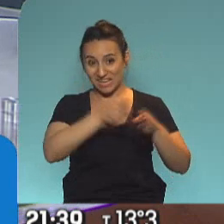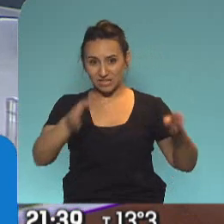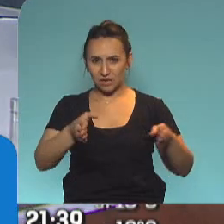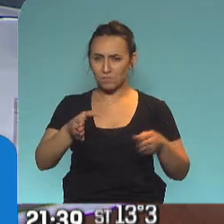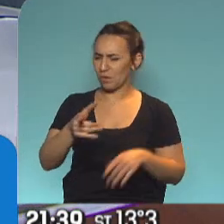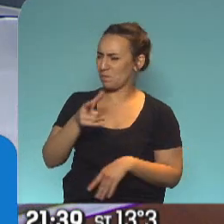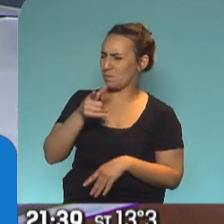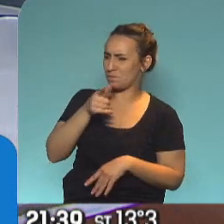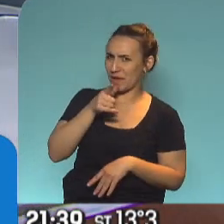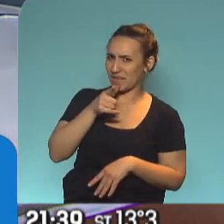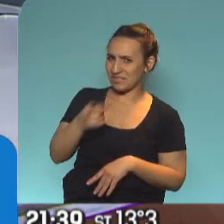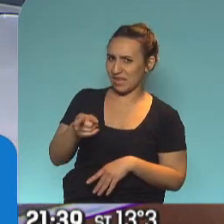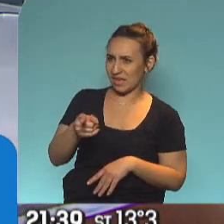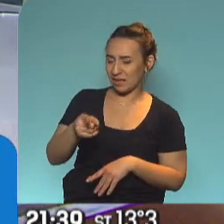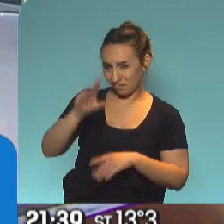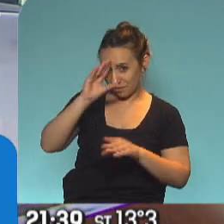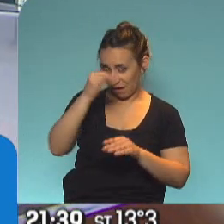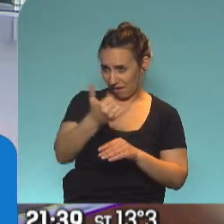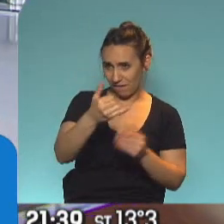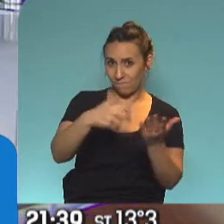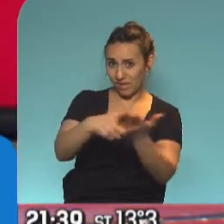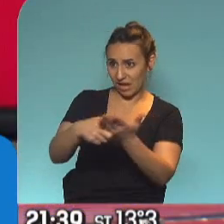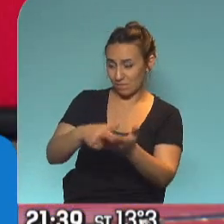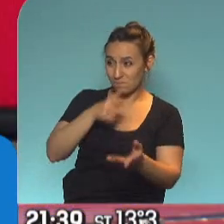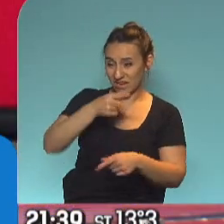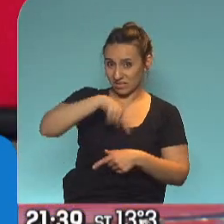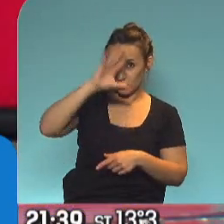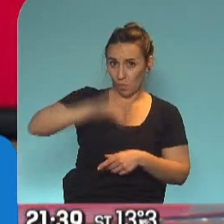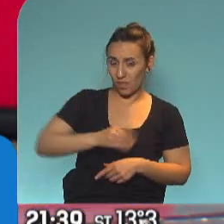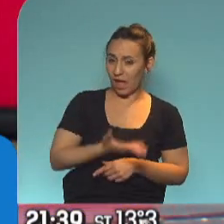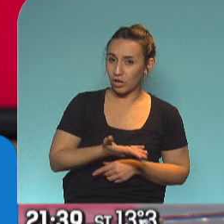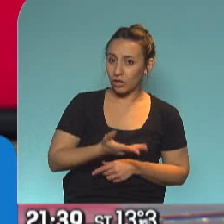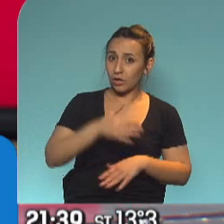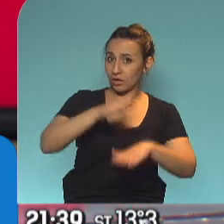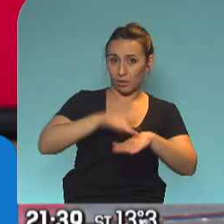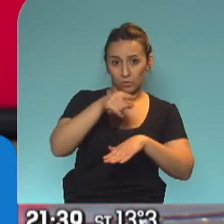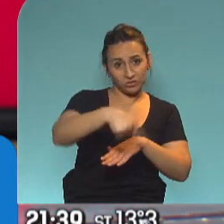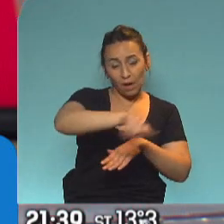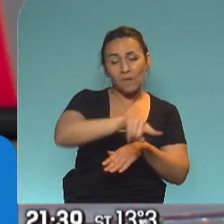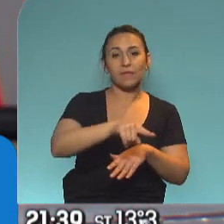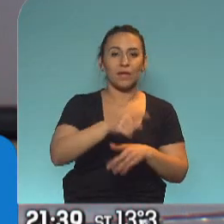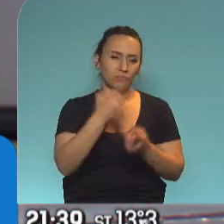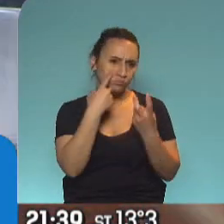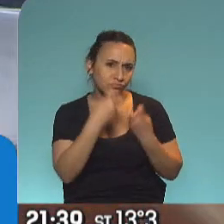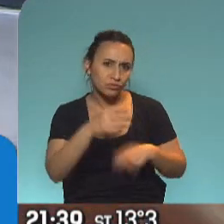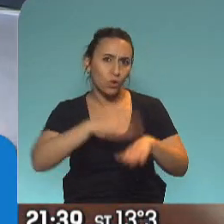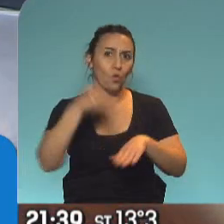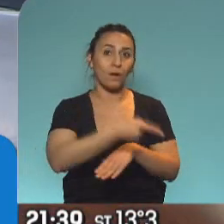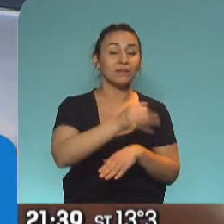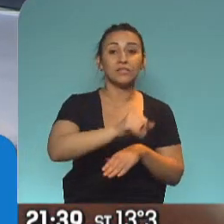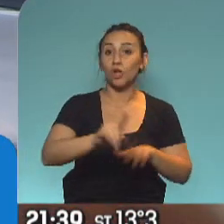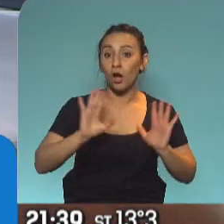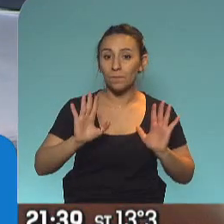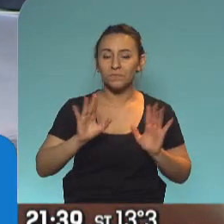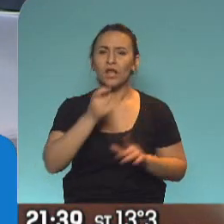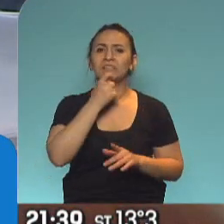¿no? Que son los que tienen la obligación de llevar adelante la acusación. Pero si la Oficina Anticorrupción se corre, las causas